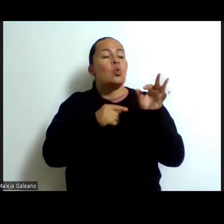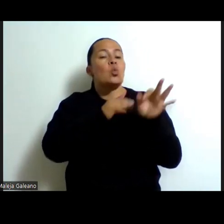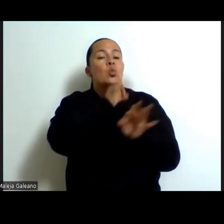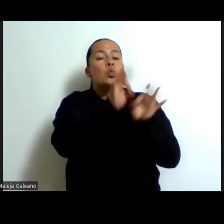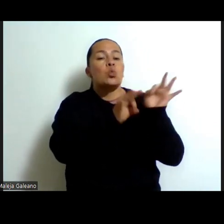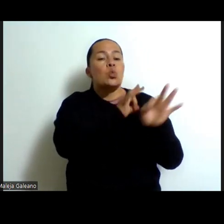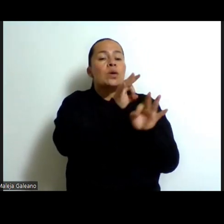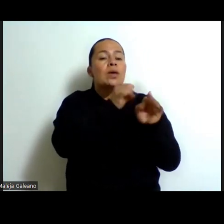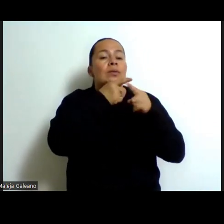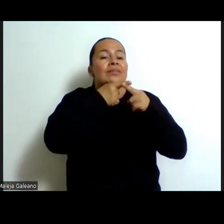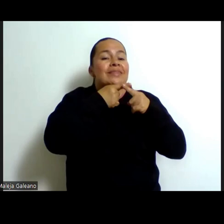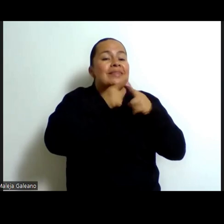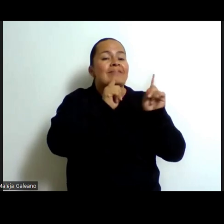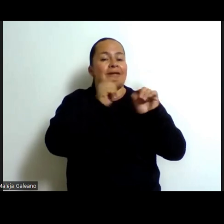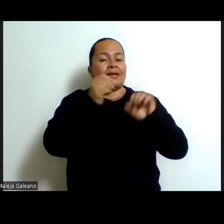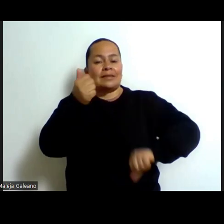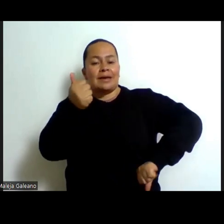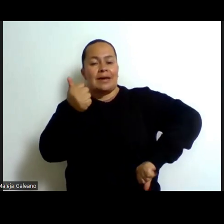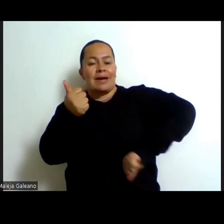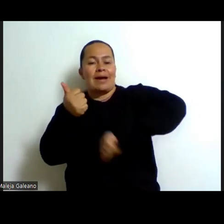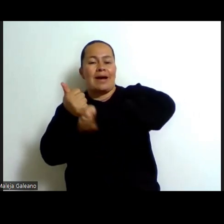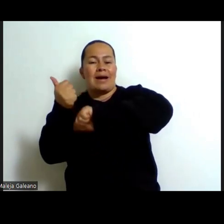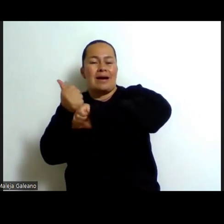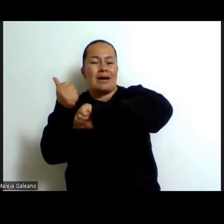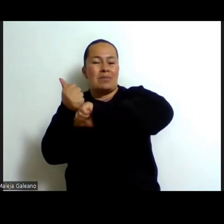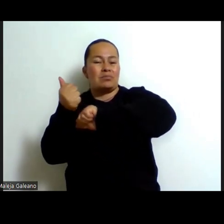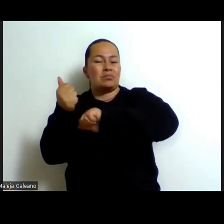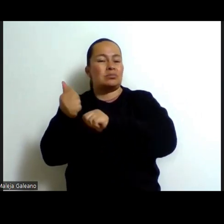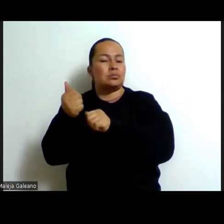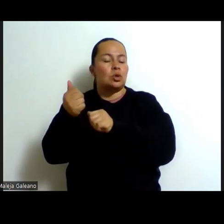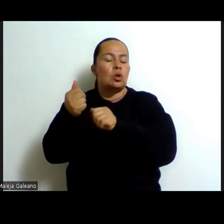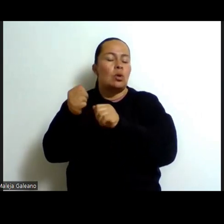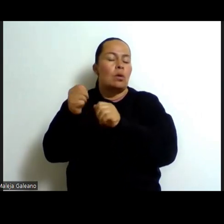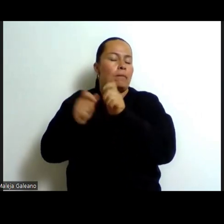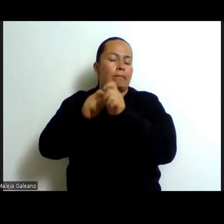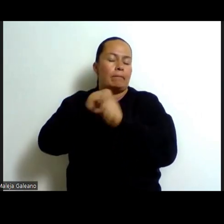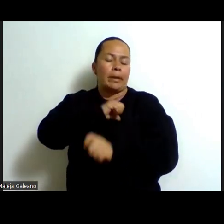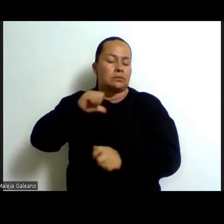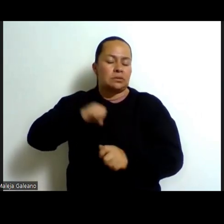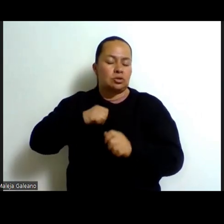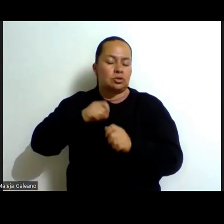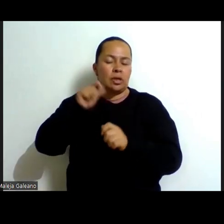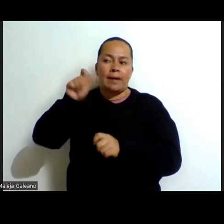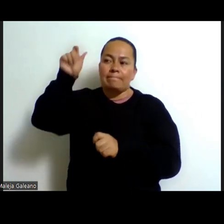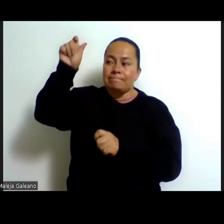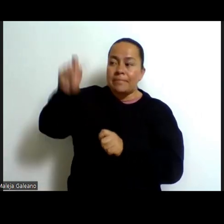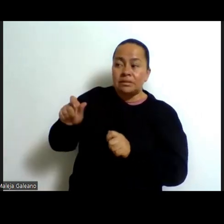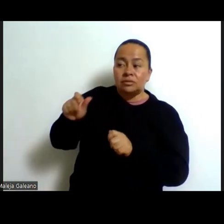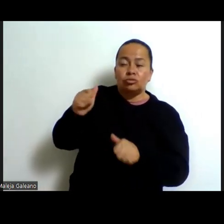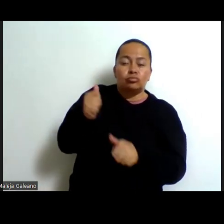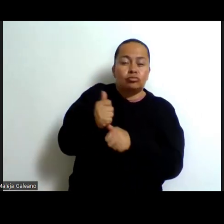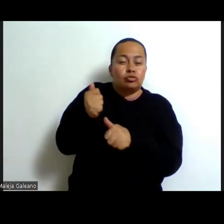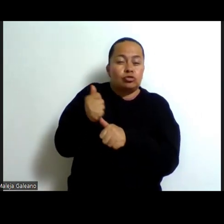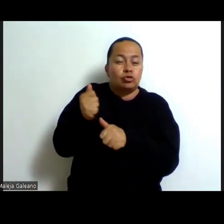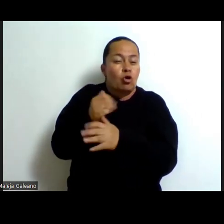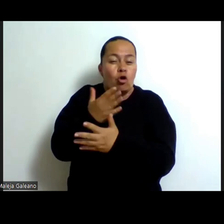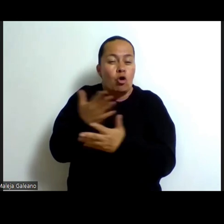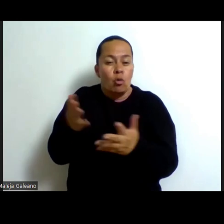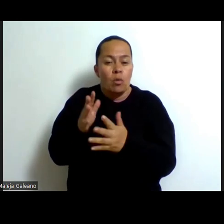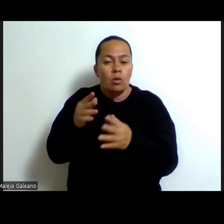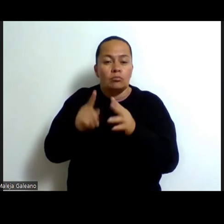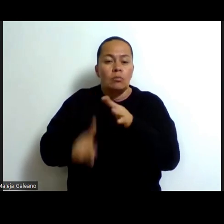personal Sí el asistente personal y es una figura que surge de el